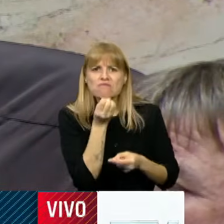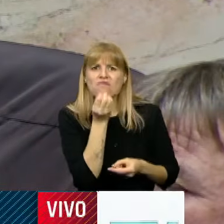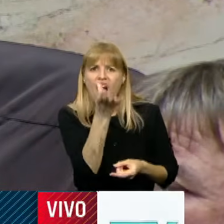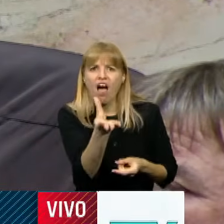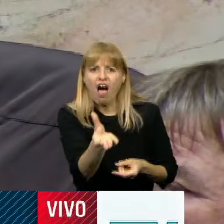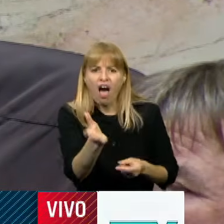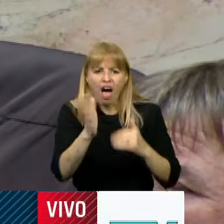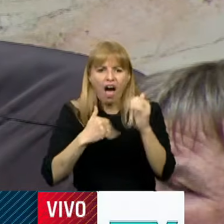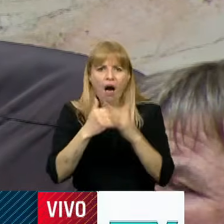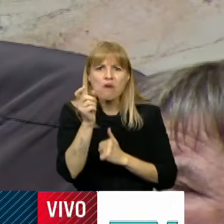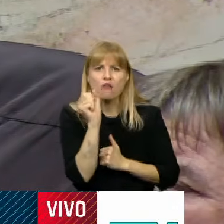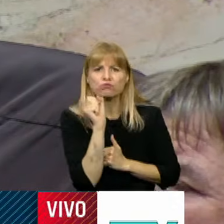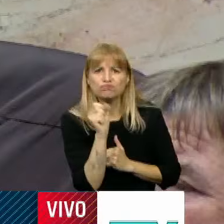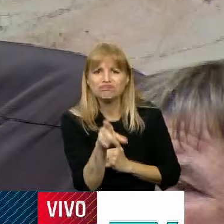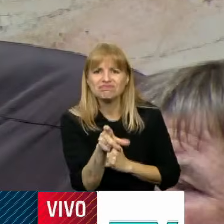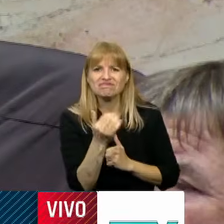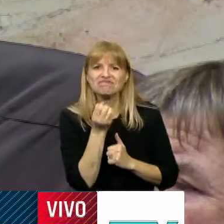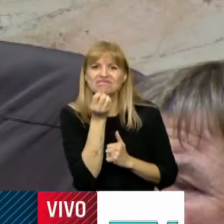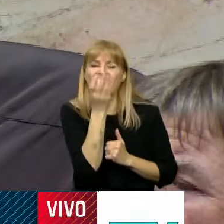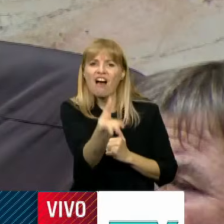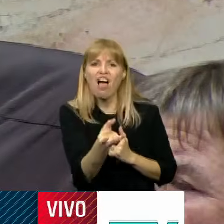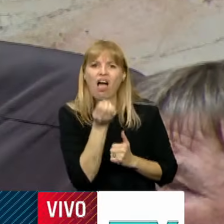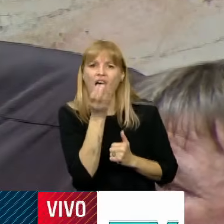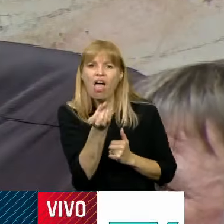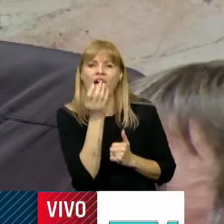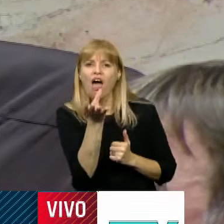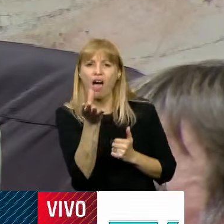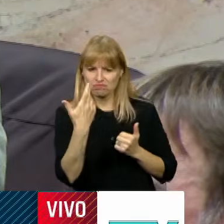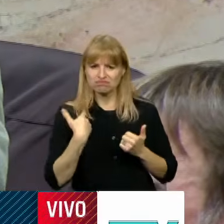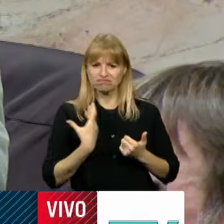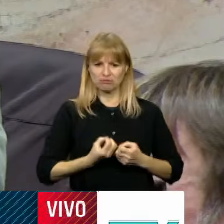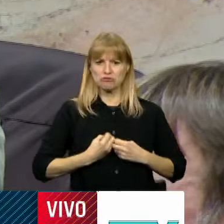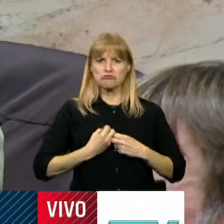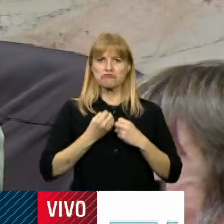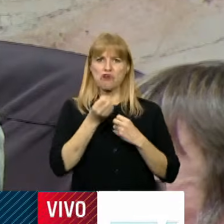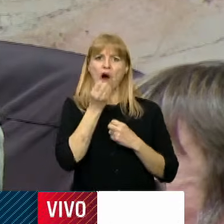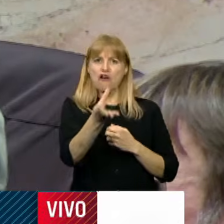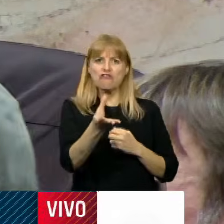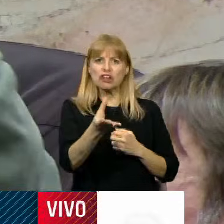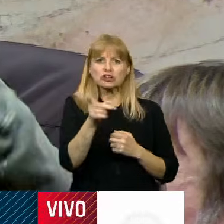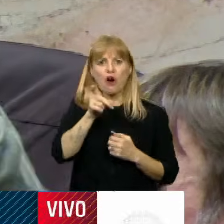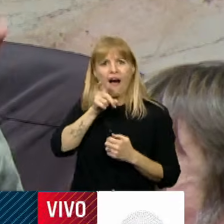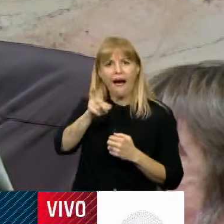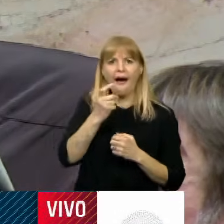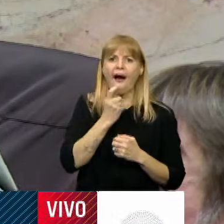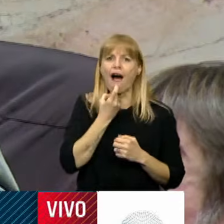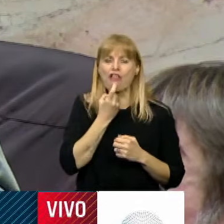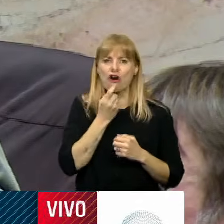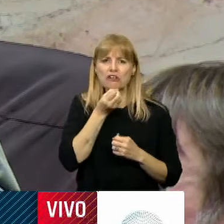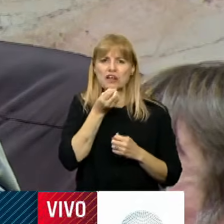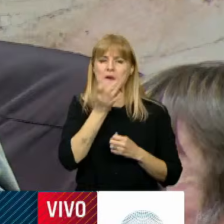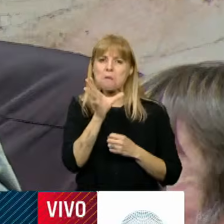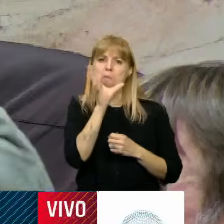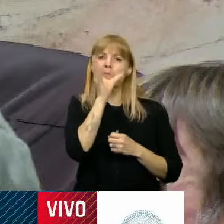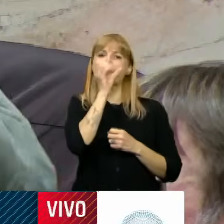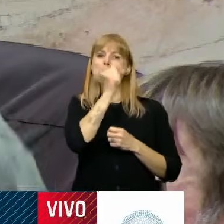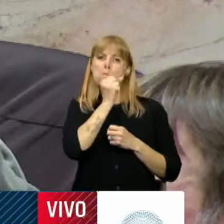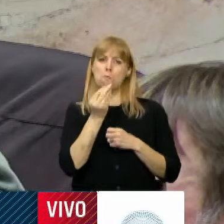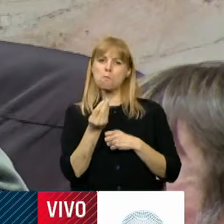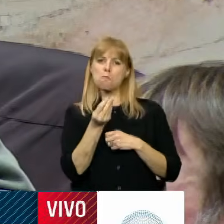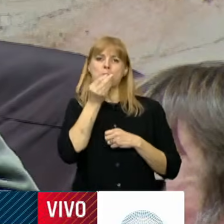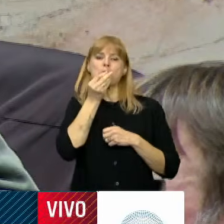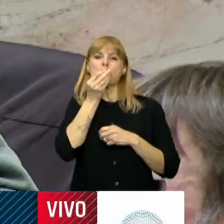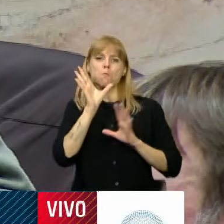mencioné anteriormente, Adorni confesó que él no declaró